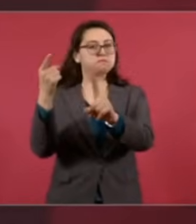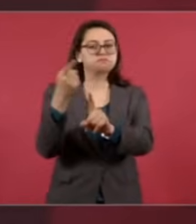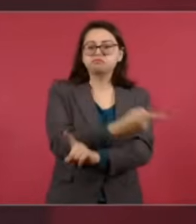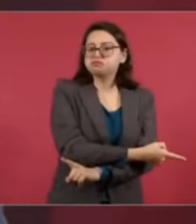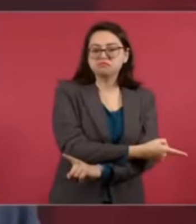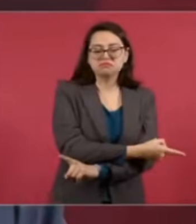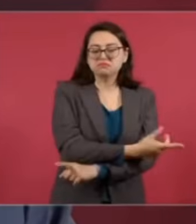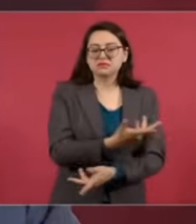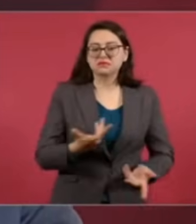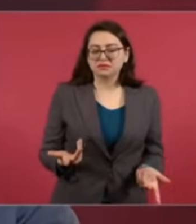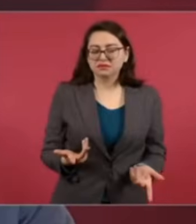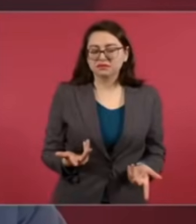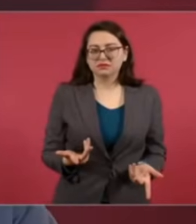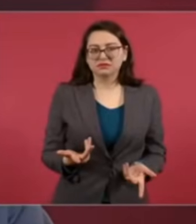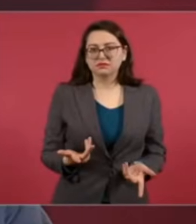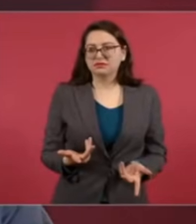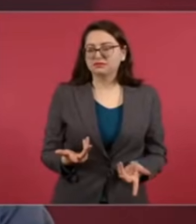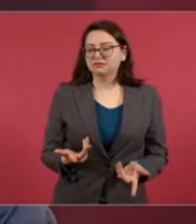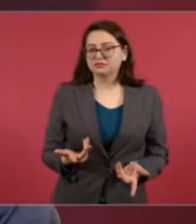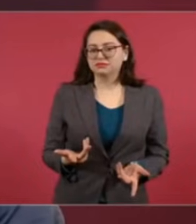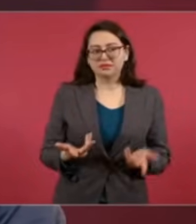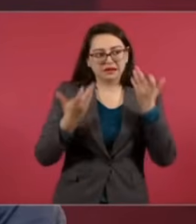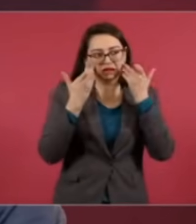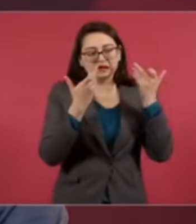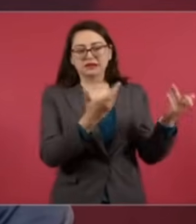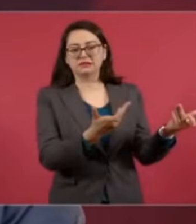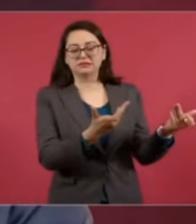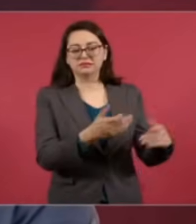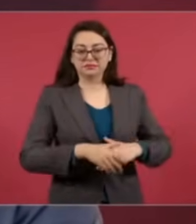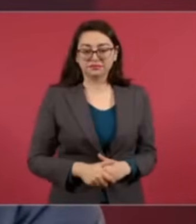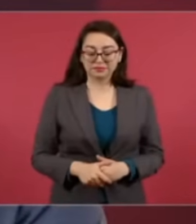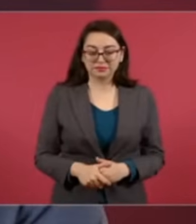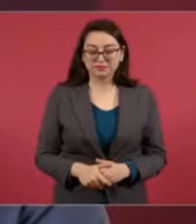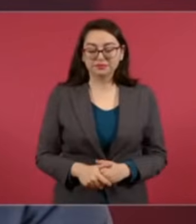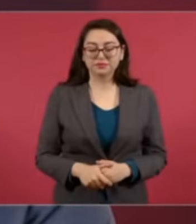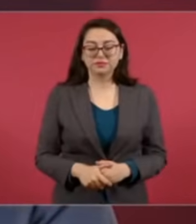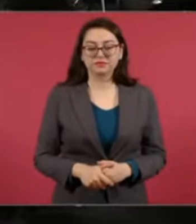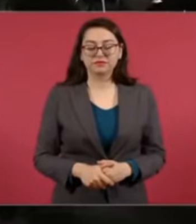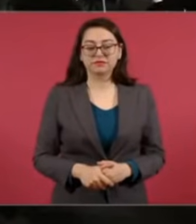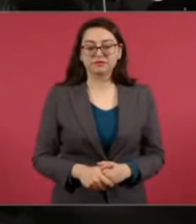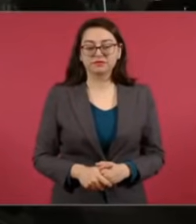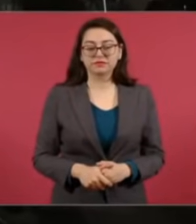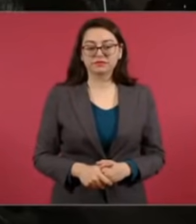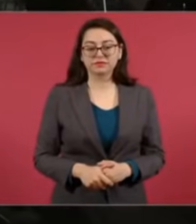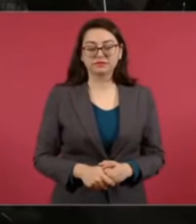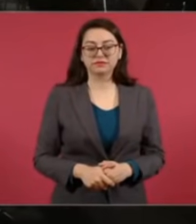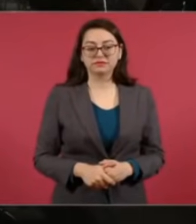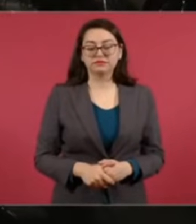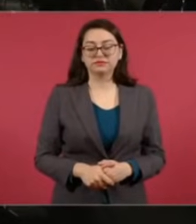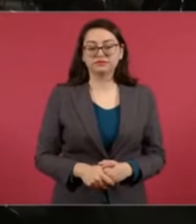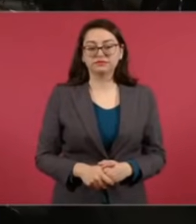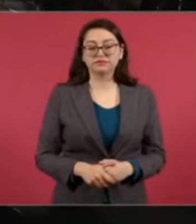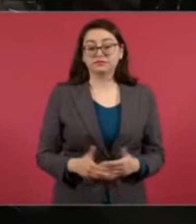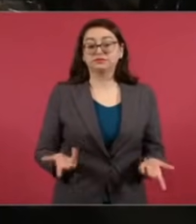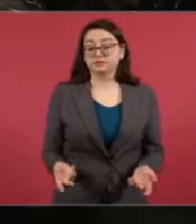lucha del pueblo en la revolución. Bueno, Mújica, siendo gobernador de